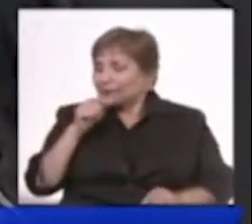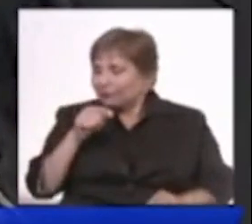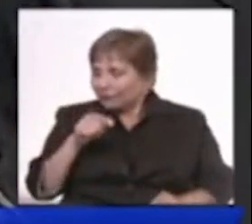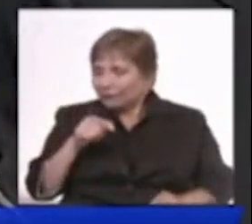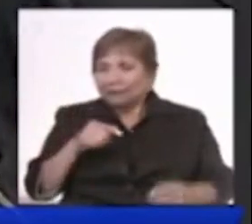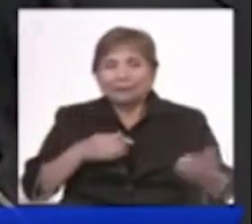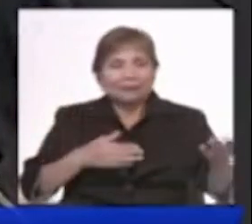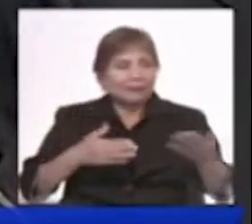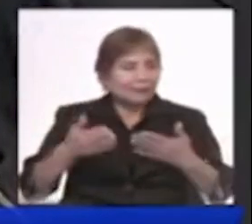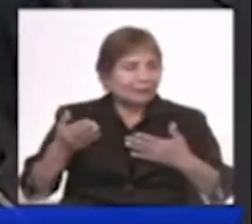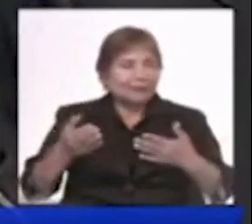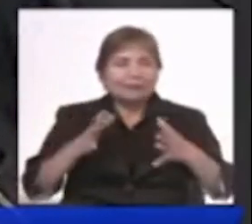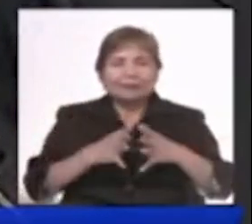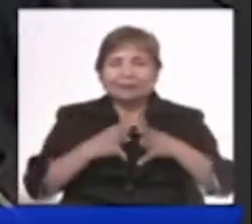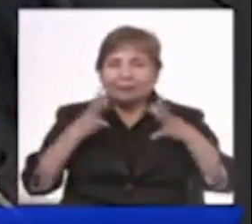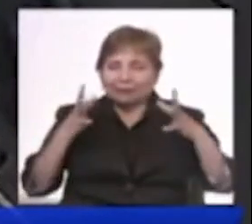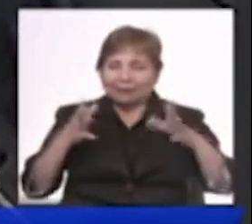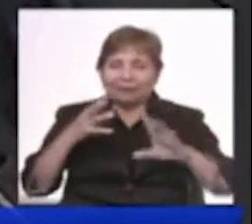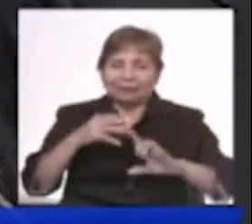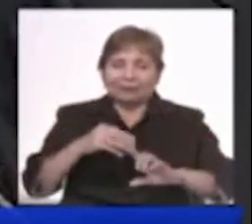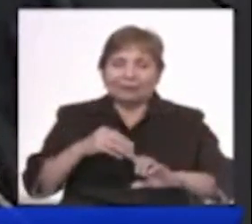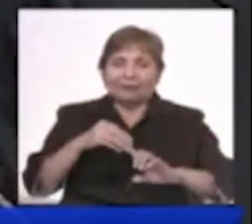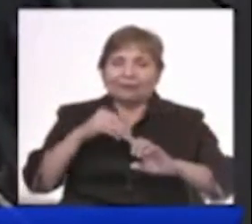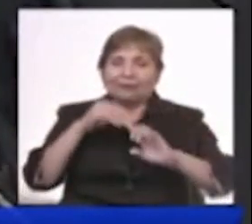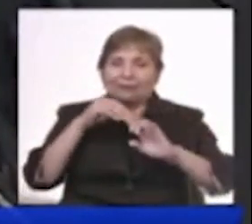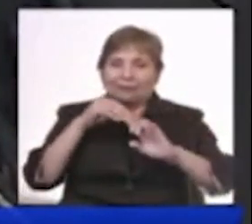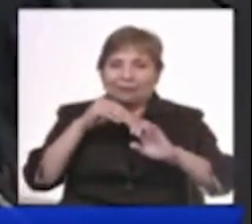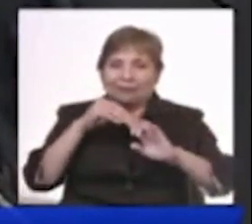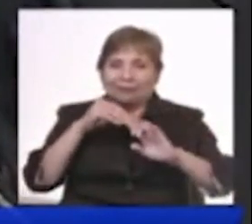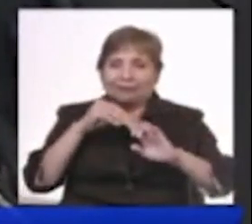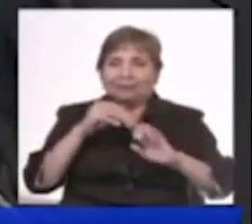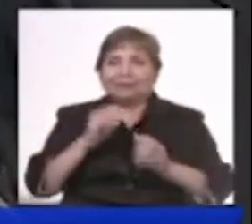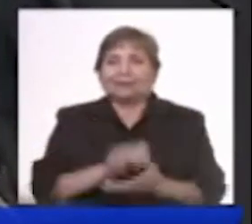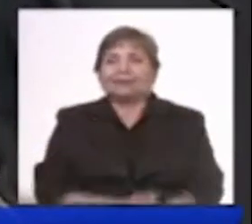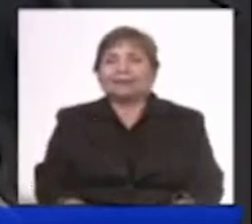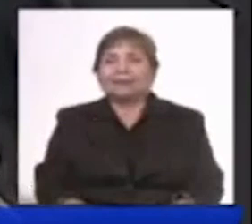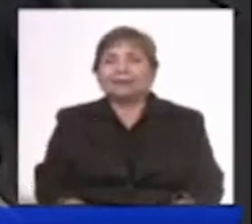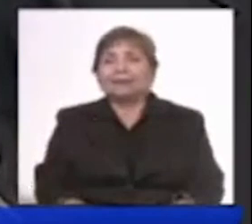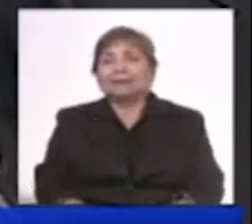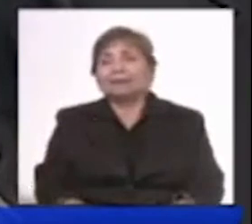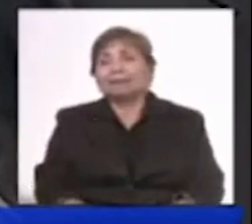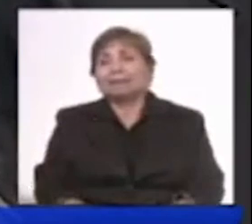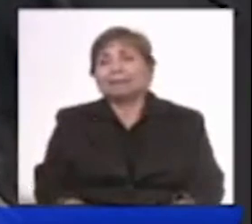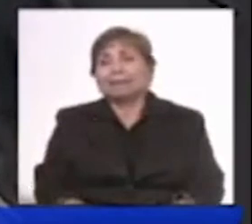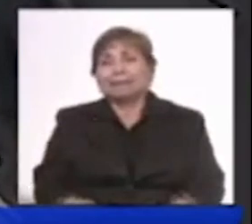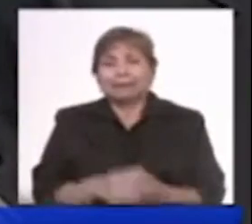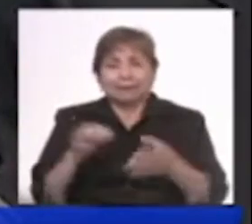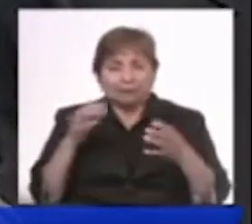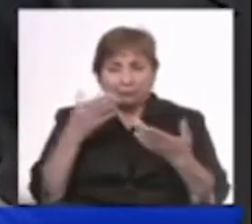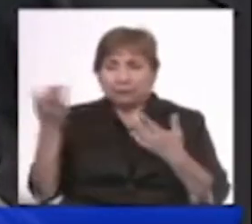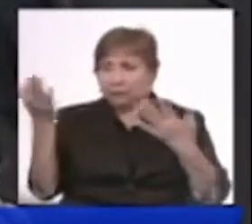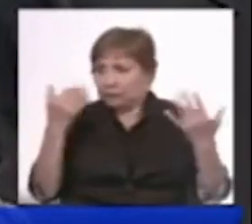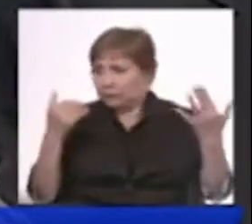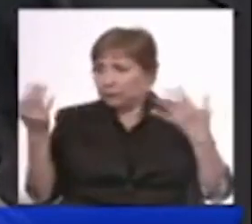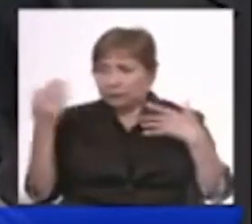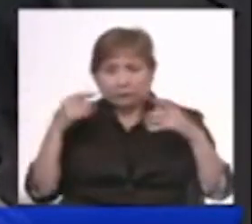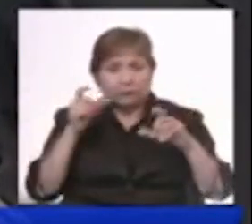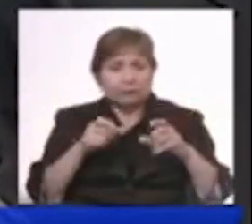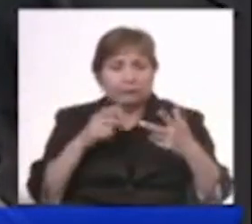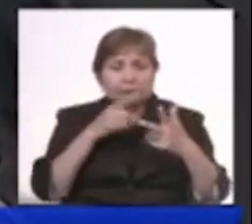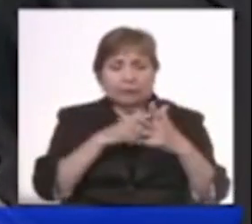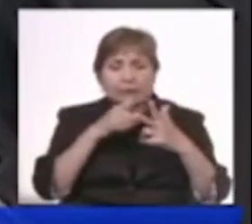ese servicio es bastante especializado. Se hizo la convocatoria, en